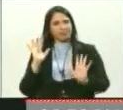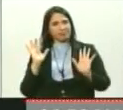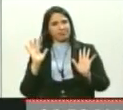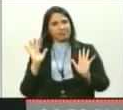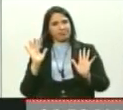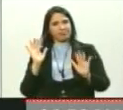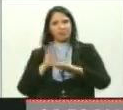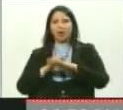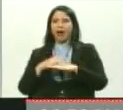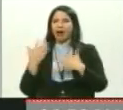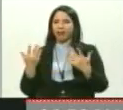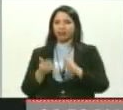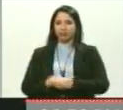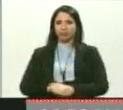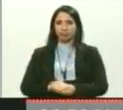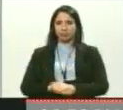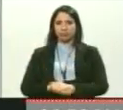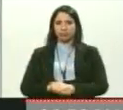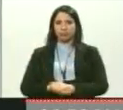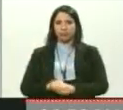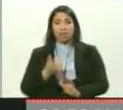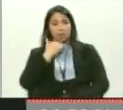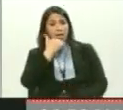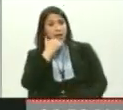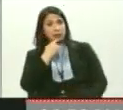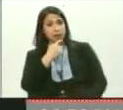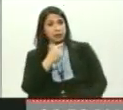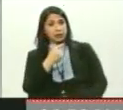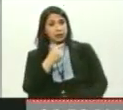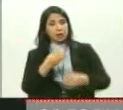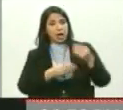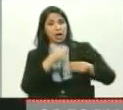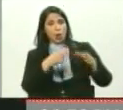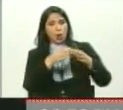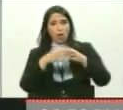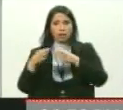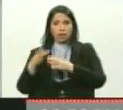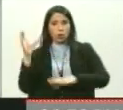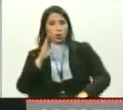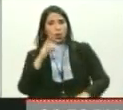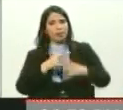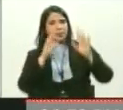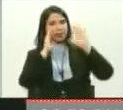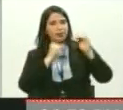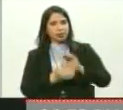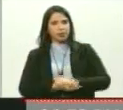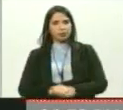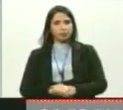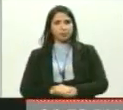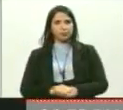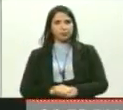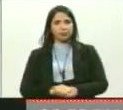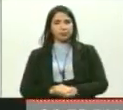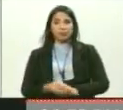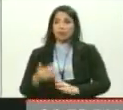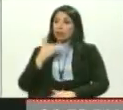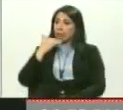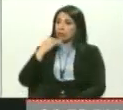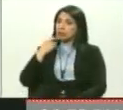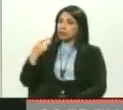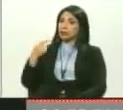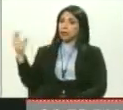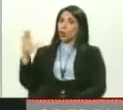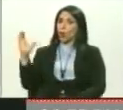te parece? Y casi casi que dice que los estaban organizando en Colombia para atenderlos. Sí, casi que dice que en Colombia le están dando